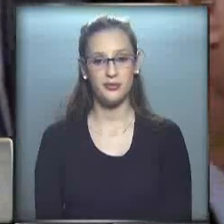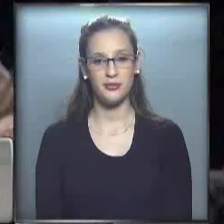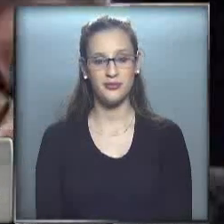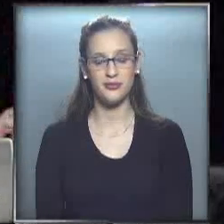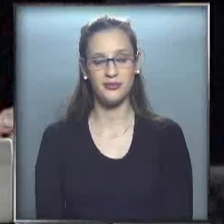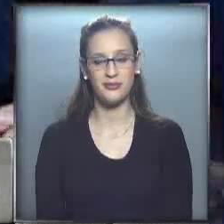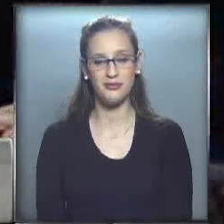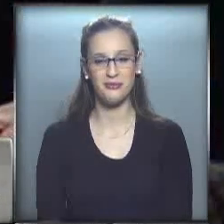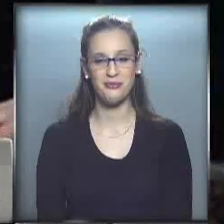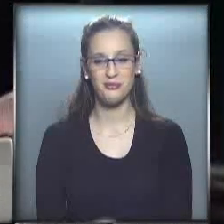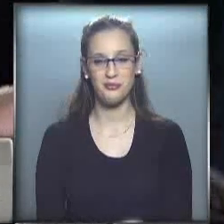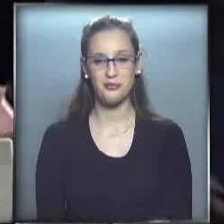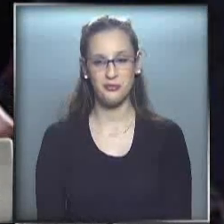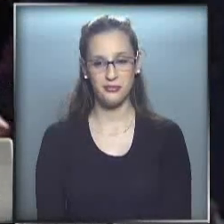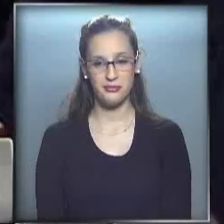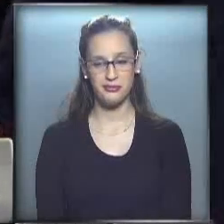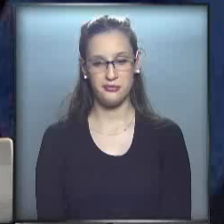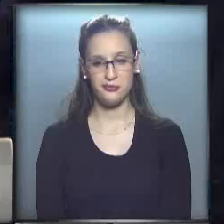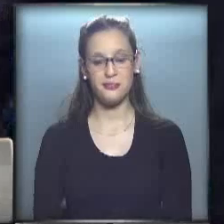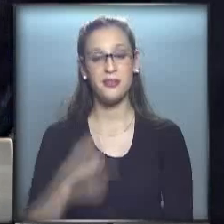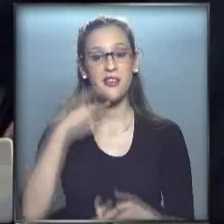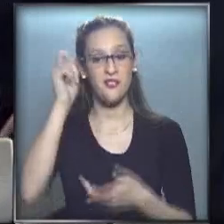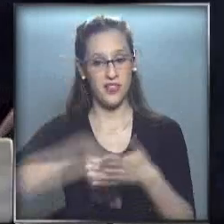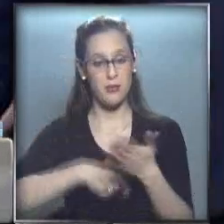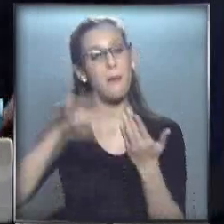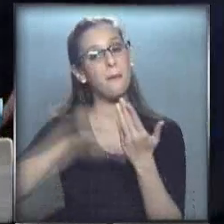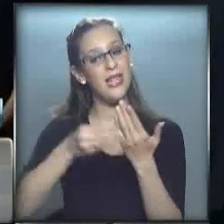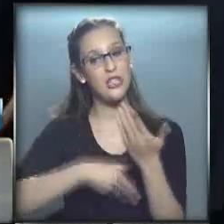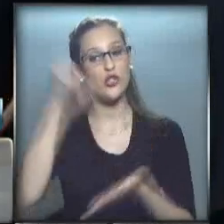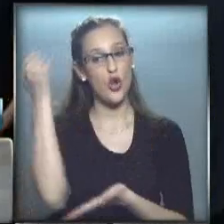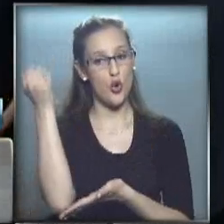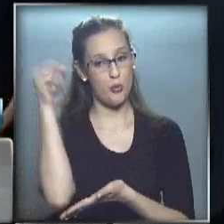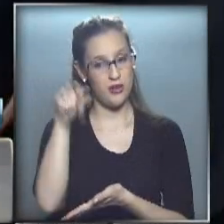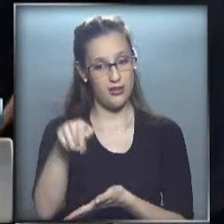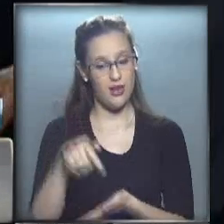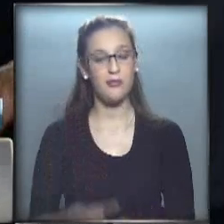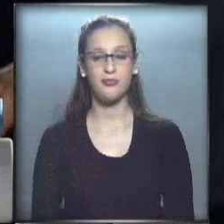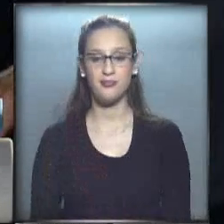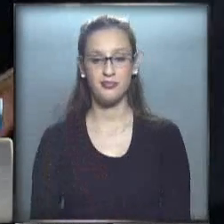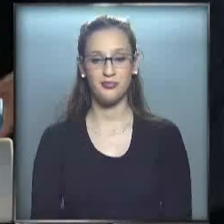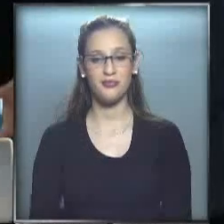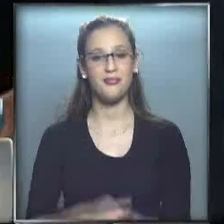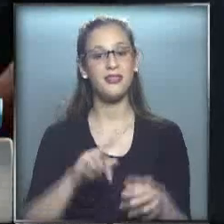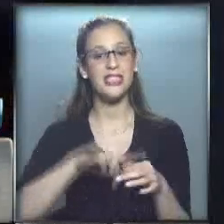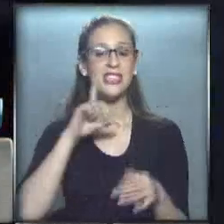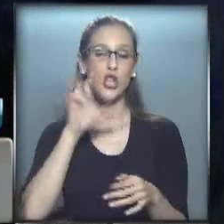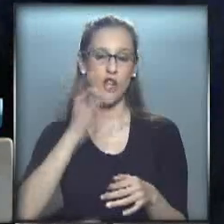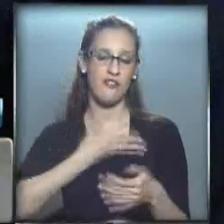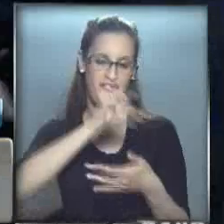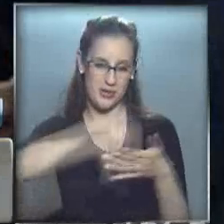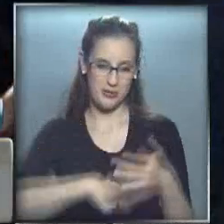Y hace lo propio el señor Ministro de Economía y Finanzas Públicas, doctor Axel Kicillof.